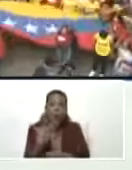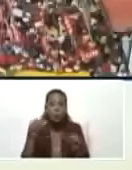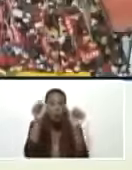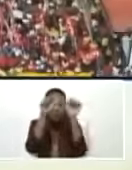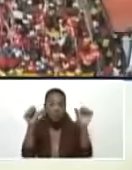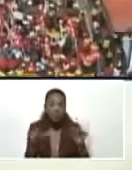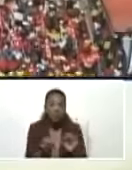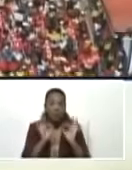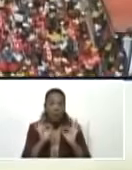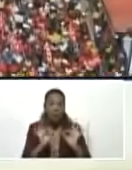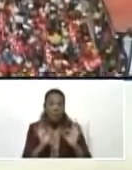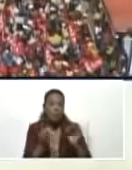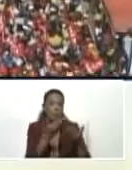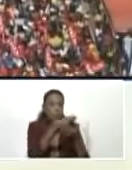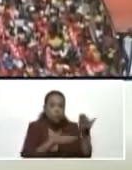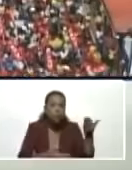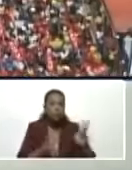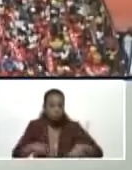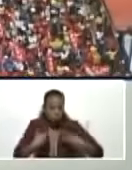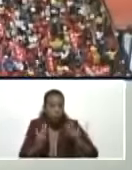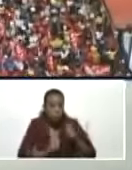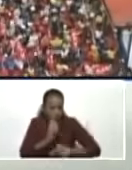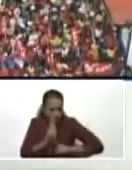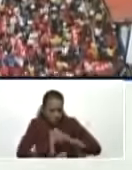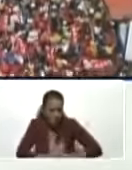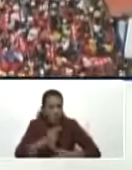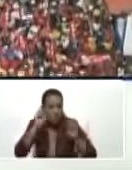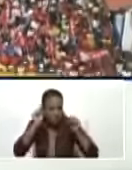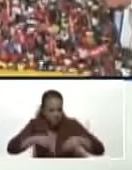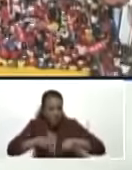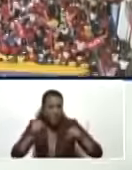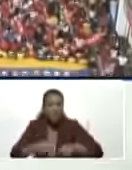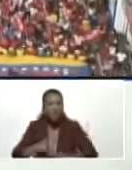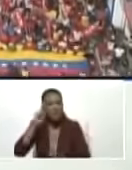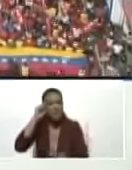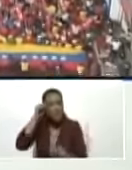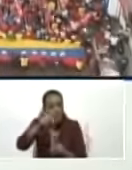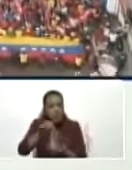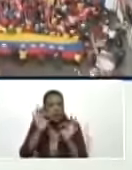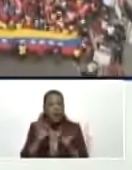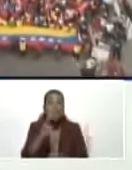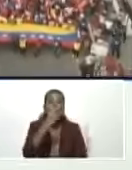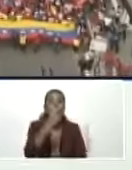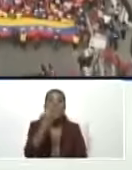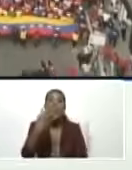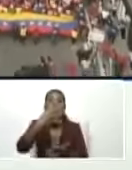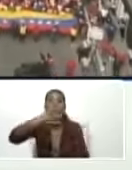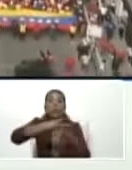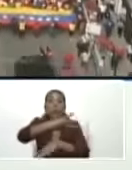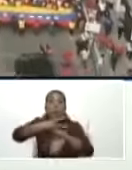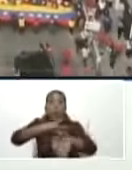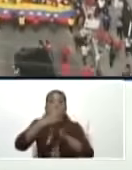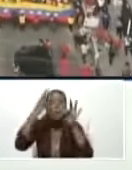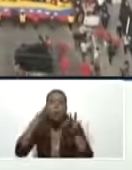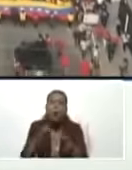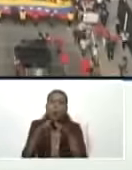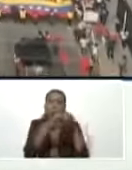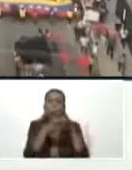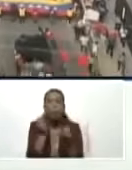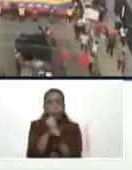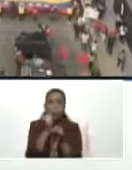sistema, y lo vamos a construir, dedícate a eso las 24 horas del día, Jorge, con todo este